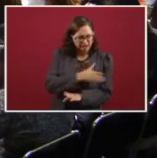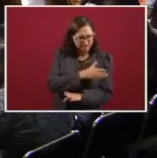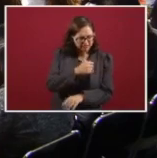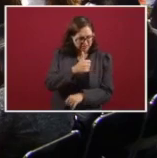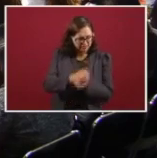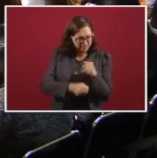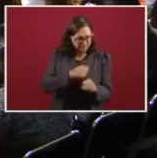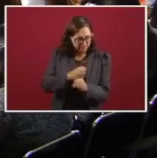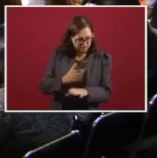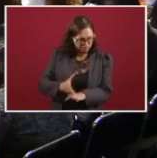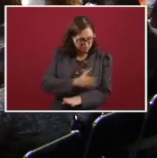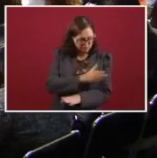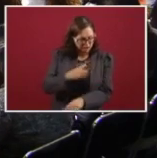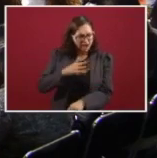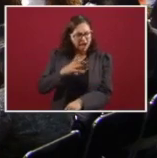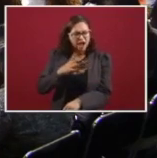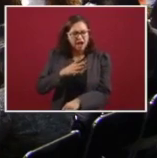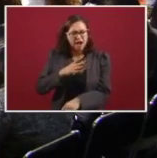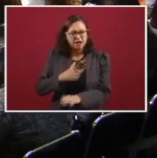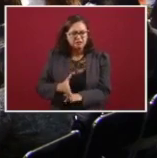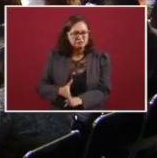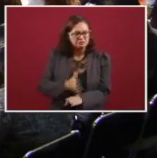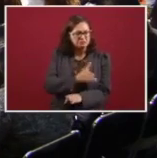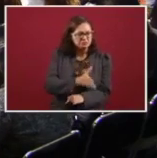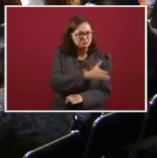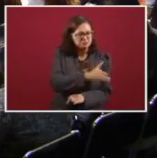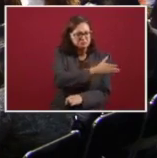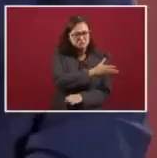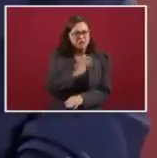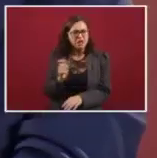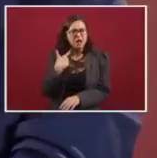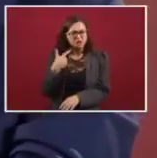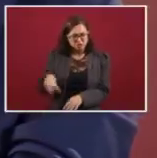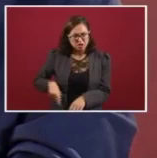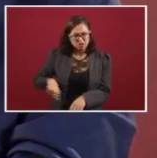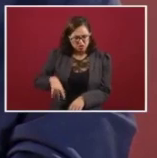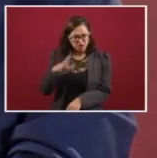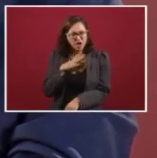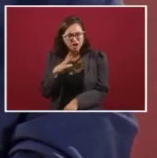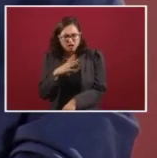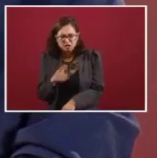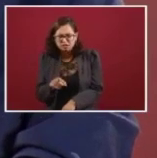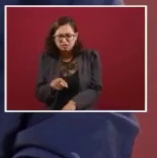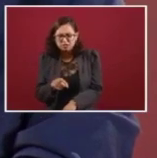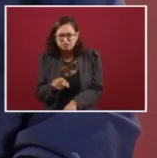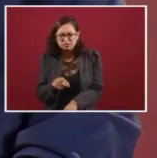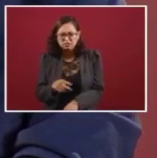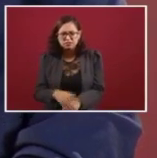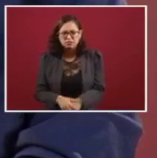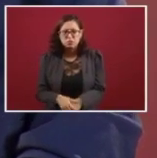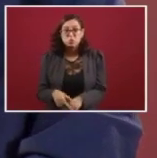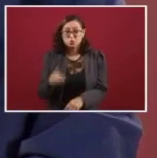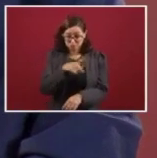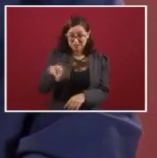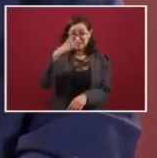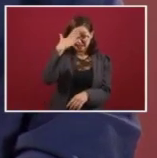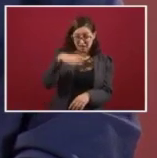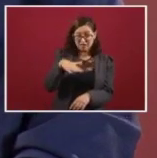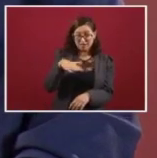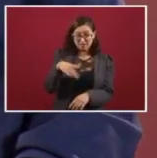¿O en los otros sexenios? ¿Saben qué decían sobre